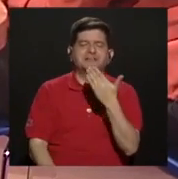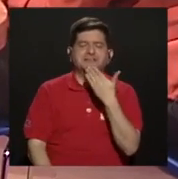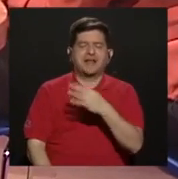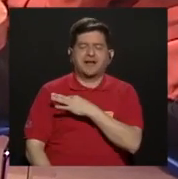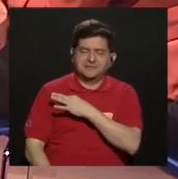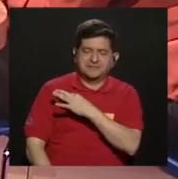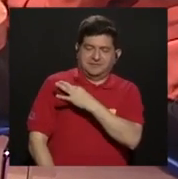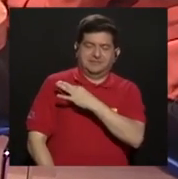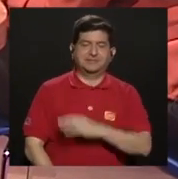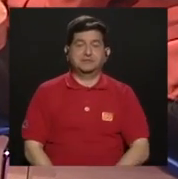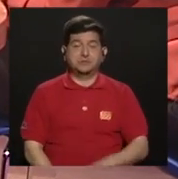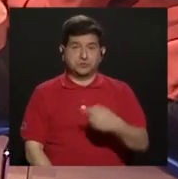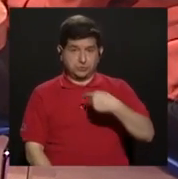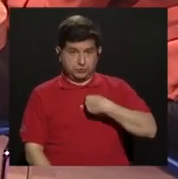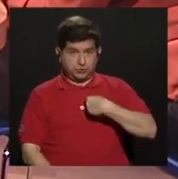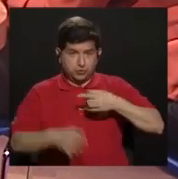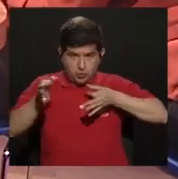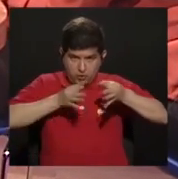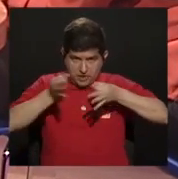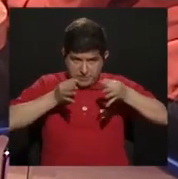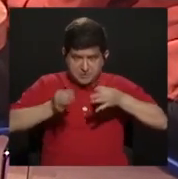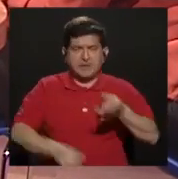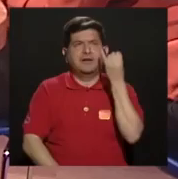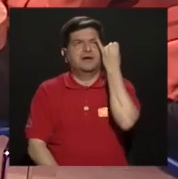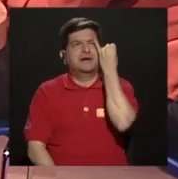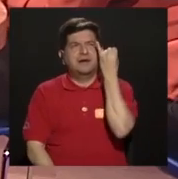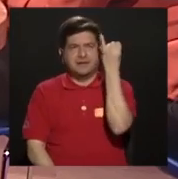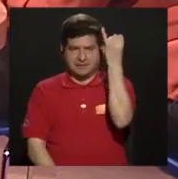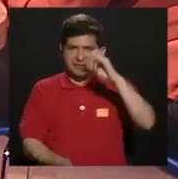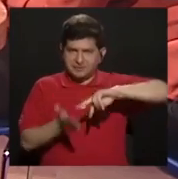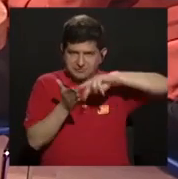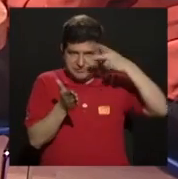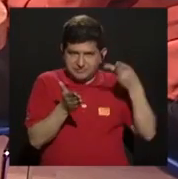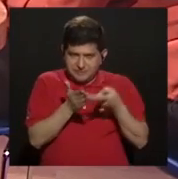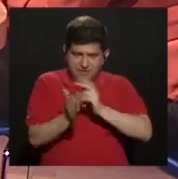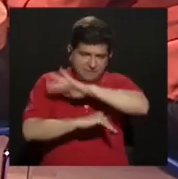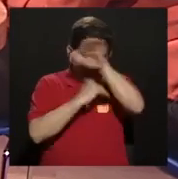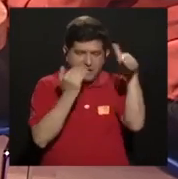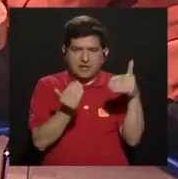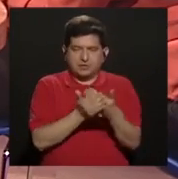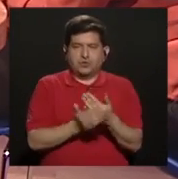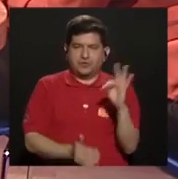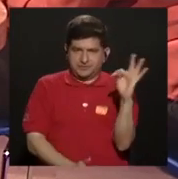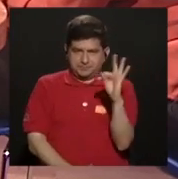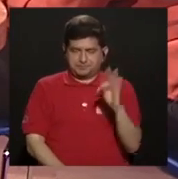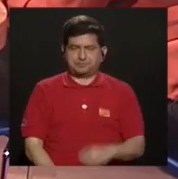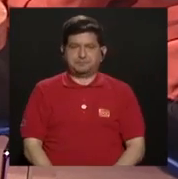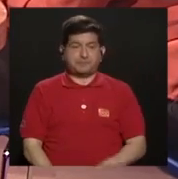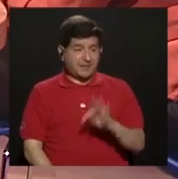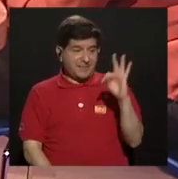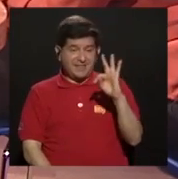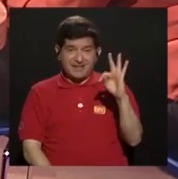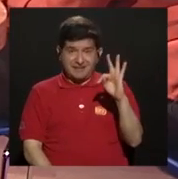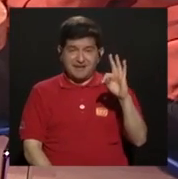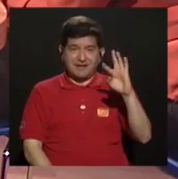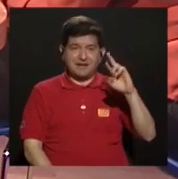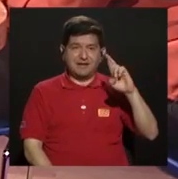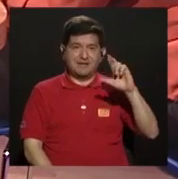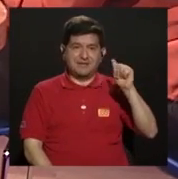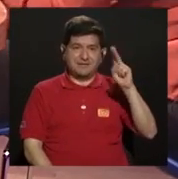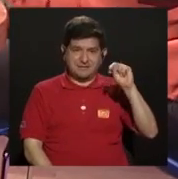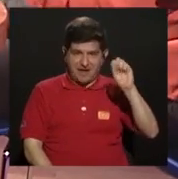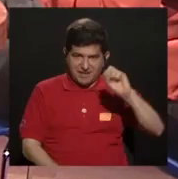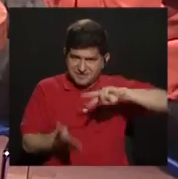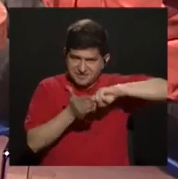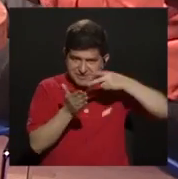invitación. Yo voy a explicarle los conceptos de lo que es todo lo que una trans es. La palabra trans es como